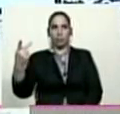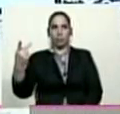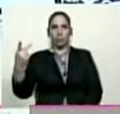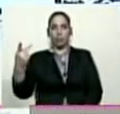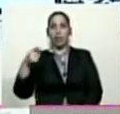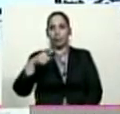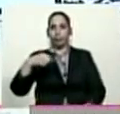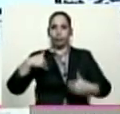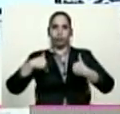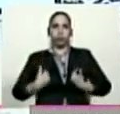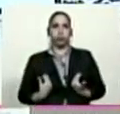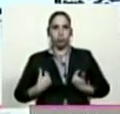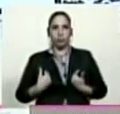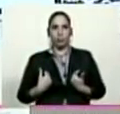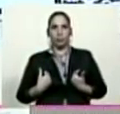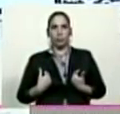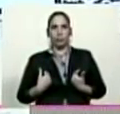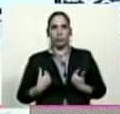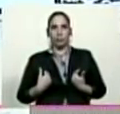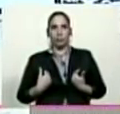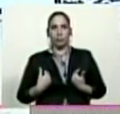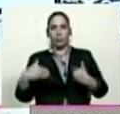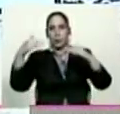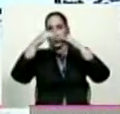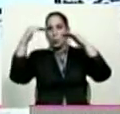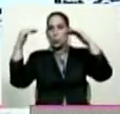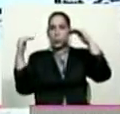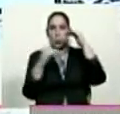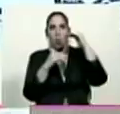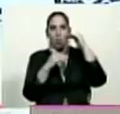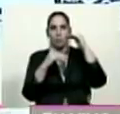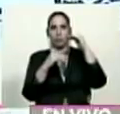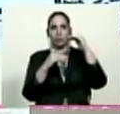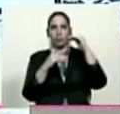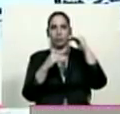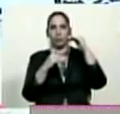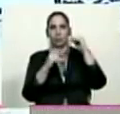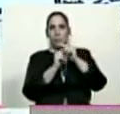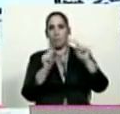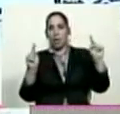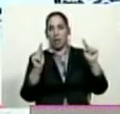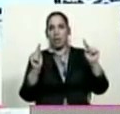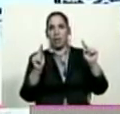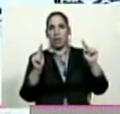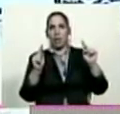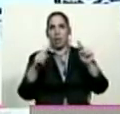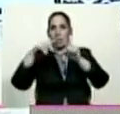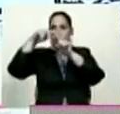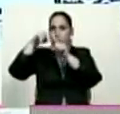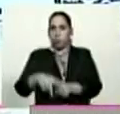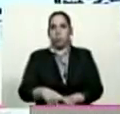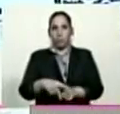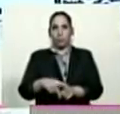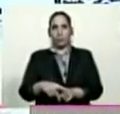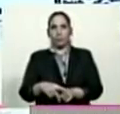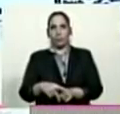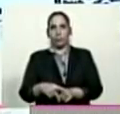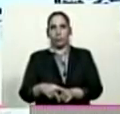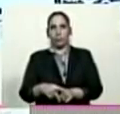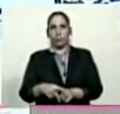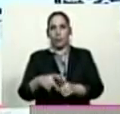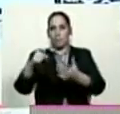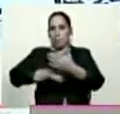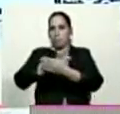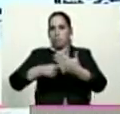desgaste, de desmoralización, para derrotar, anular